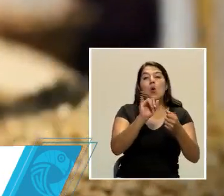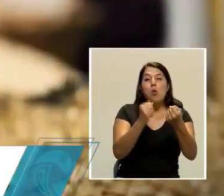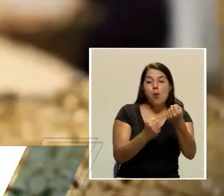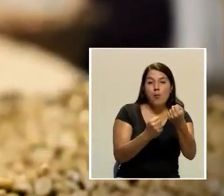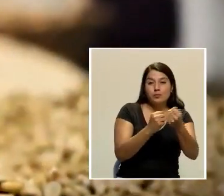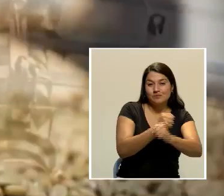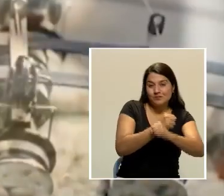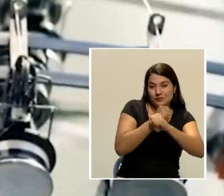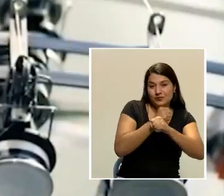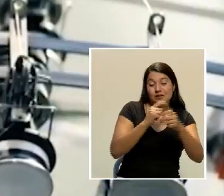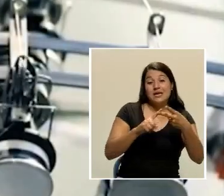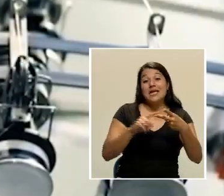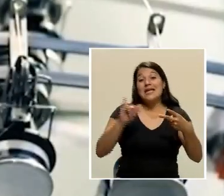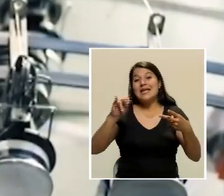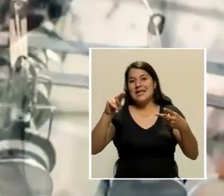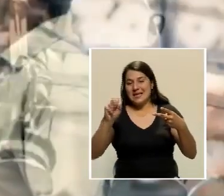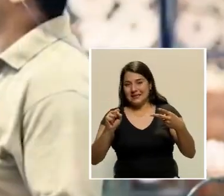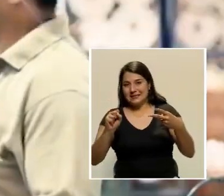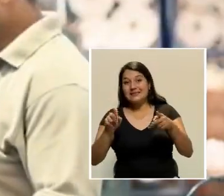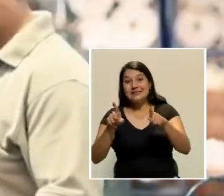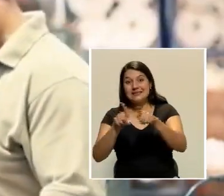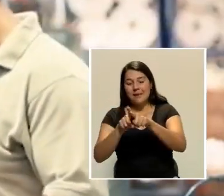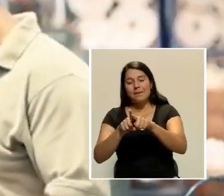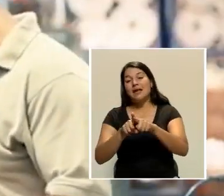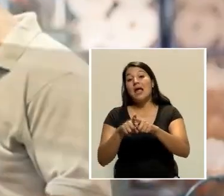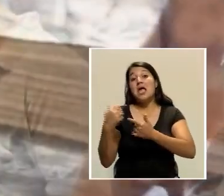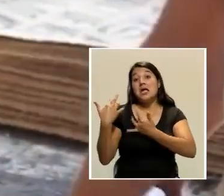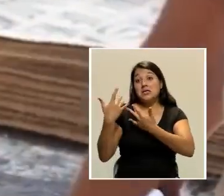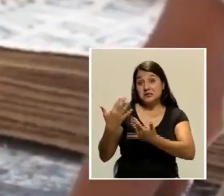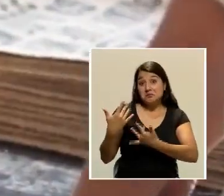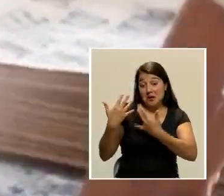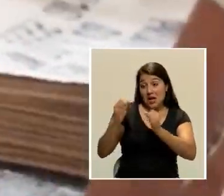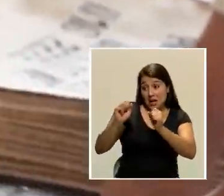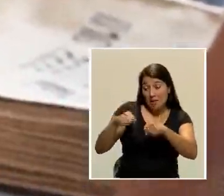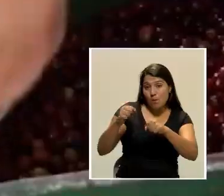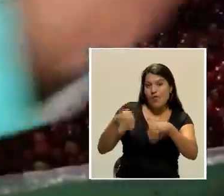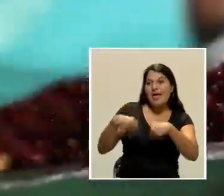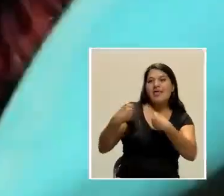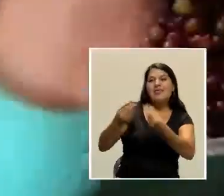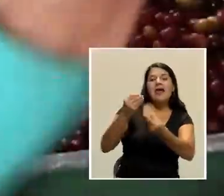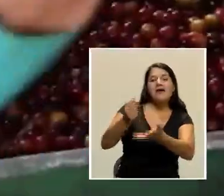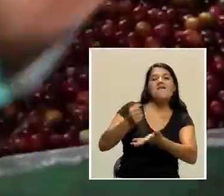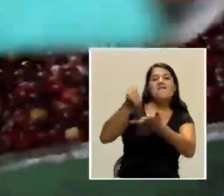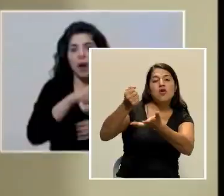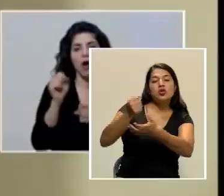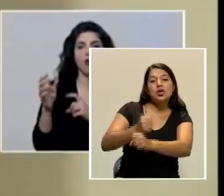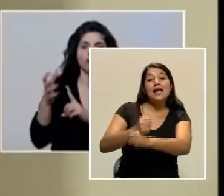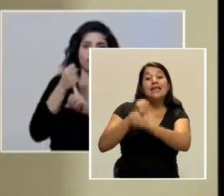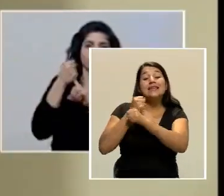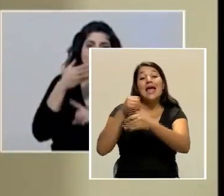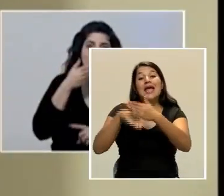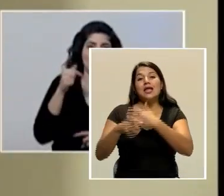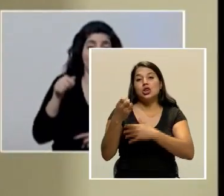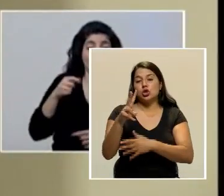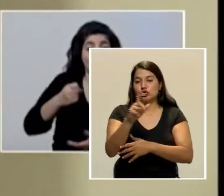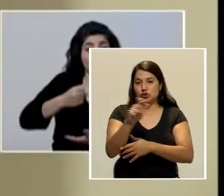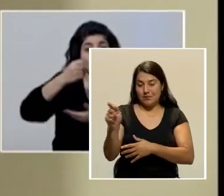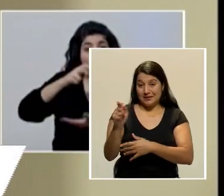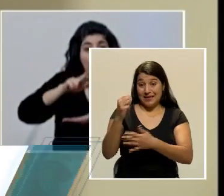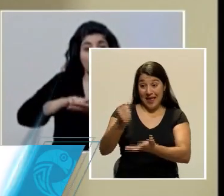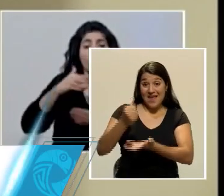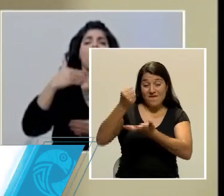La ministra de Planificación, Pilar Garrido, explicó que el Fondo de Avales y Garantías funcionará como un fideicomiso. El Ministerio de Hacienda